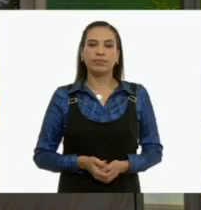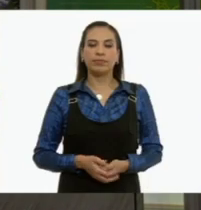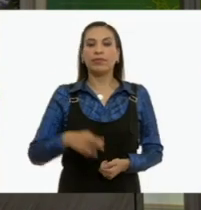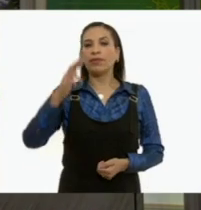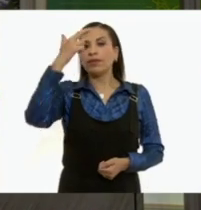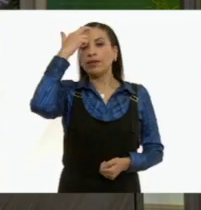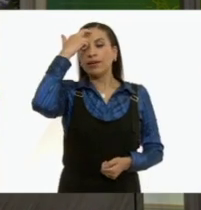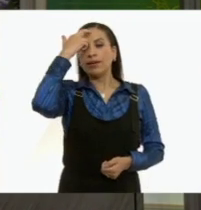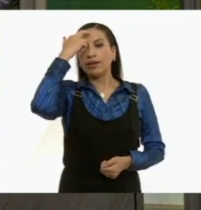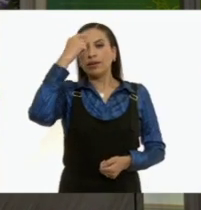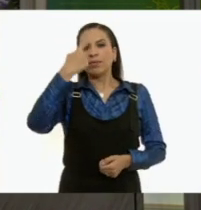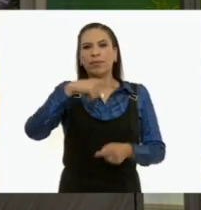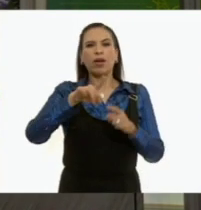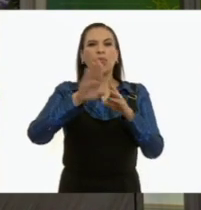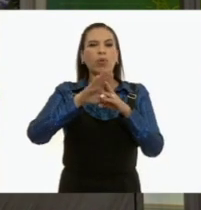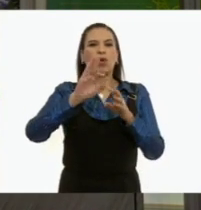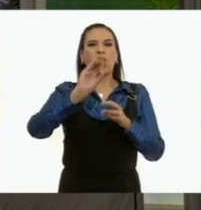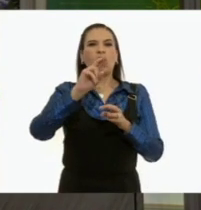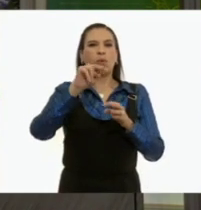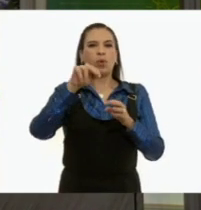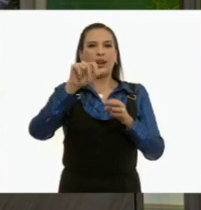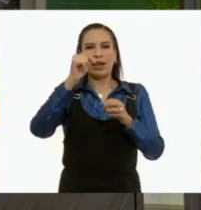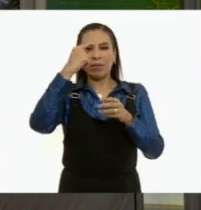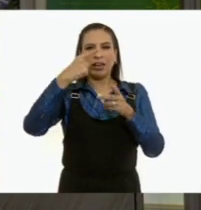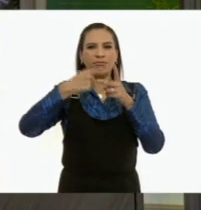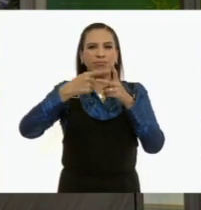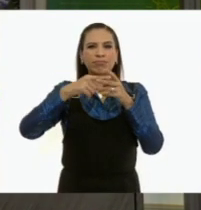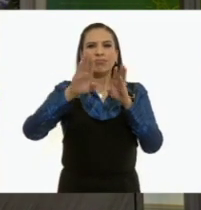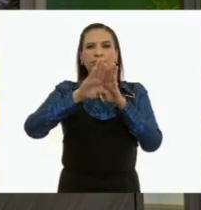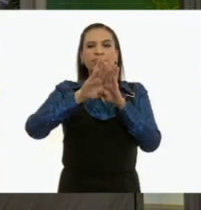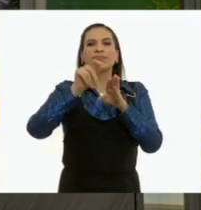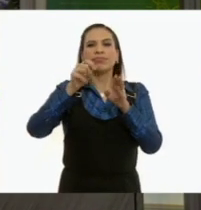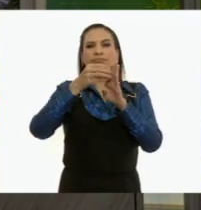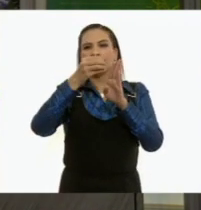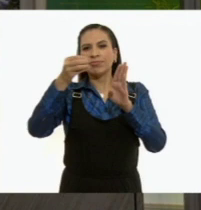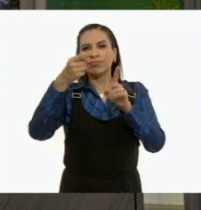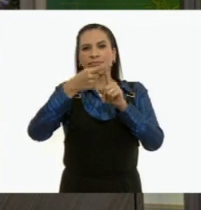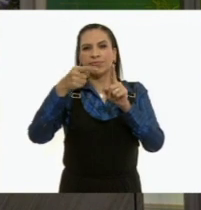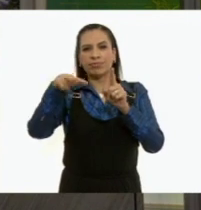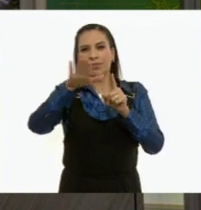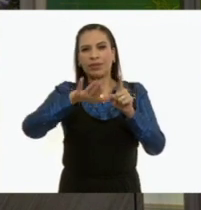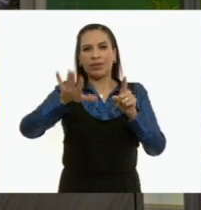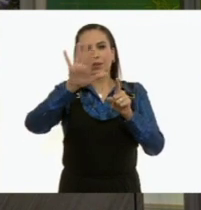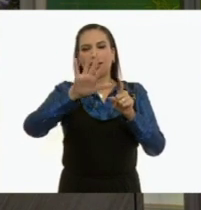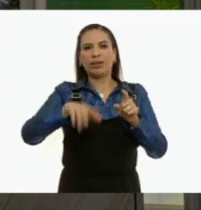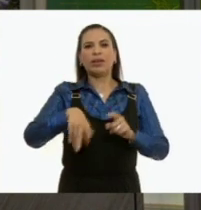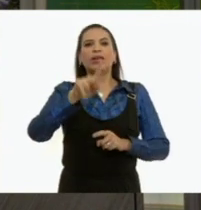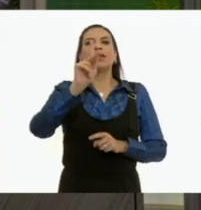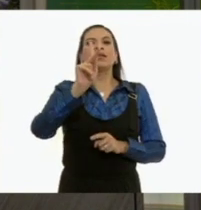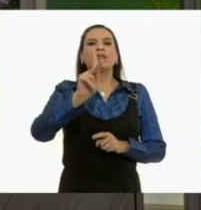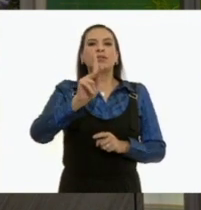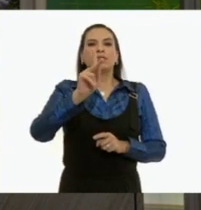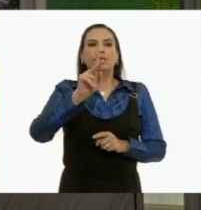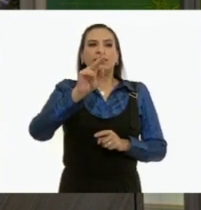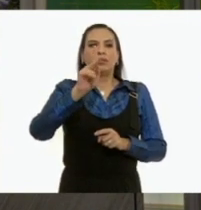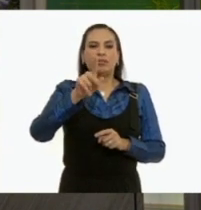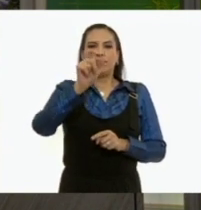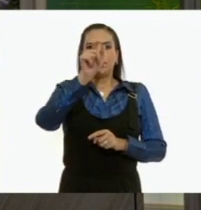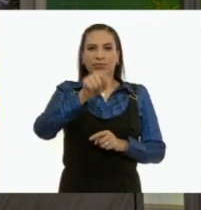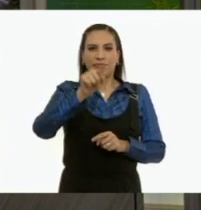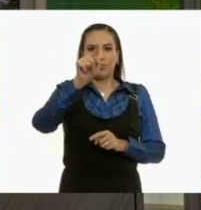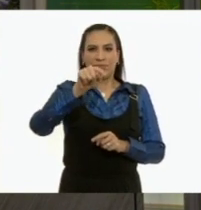Recordemos que la fórmula para calcular el perímetro de cualquier circunferencia es pi por diámetro y el